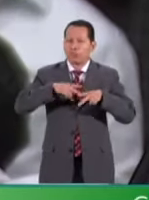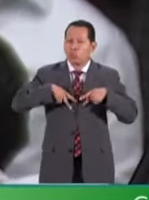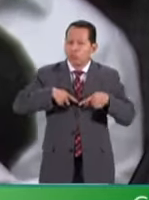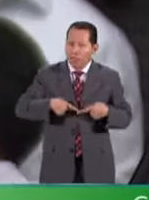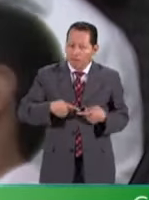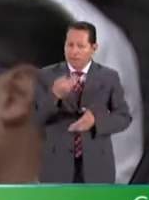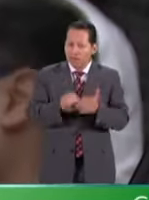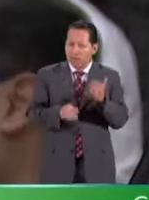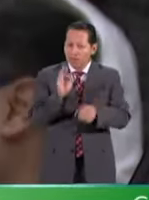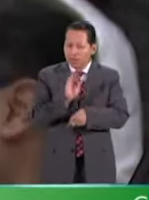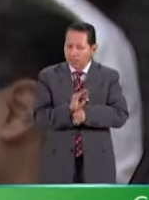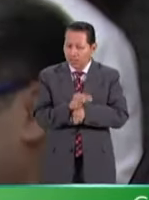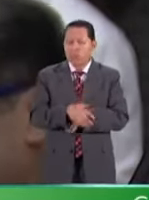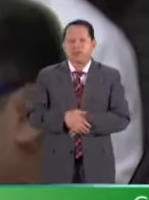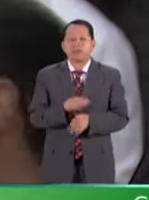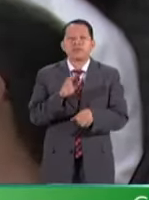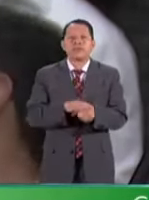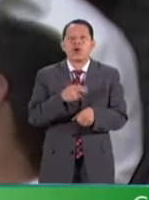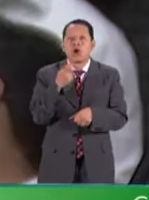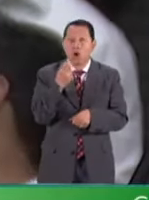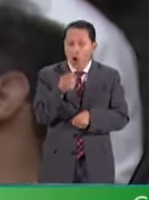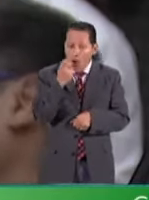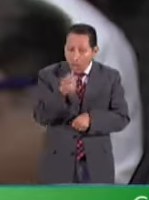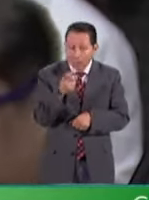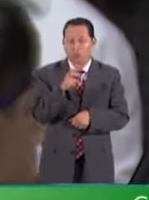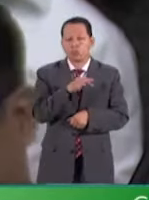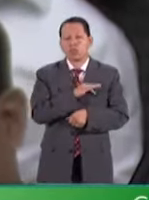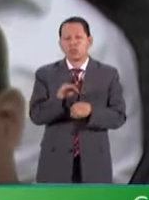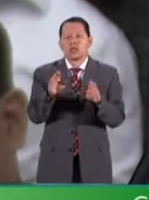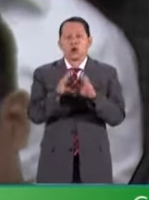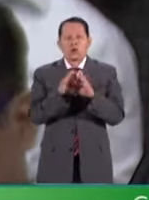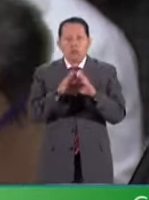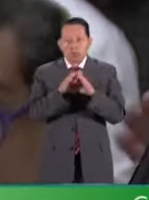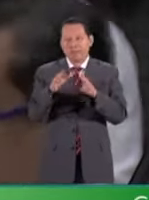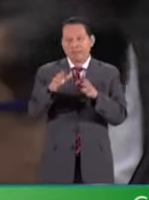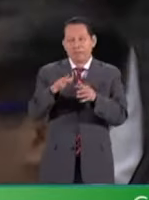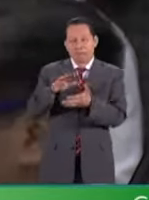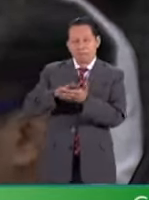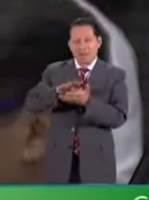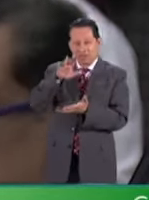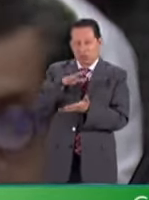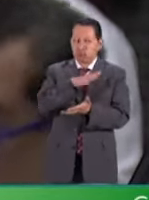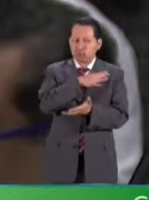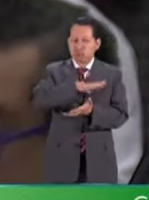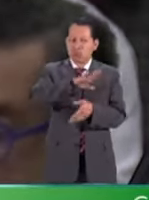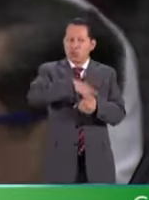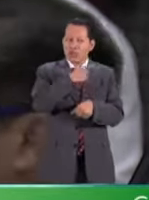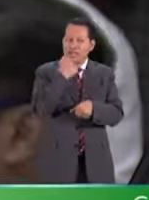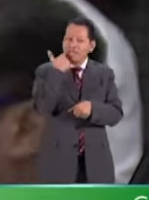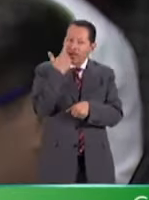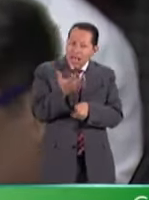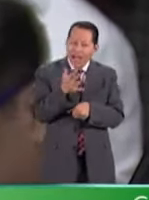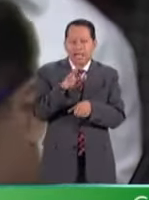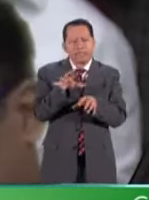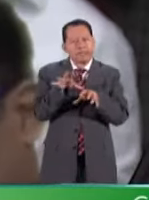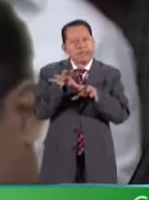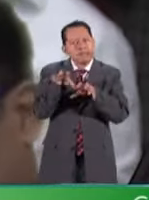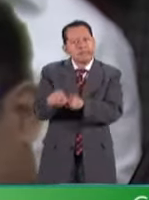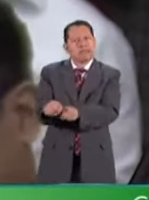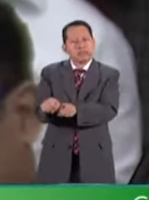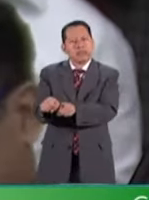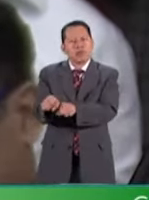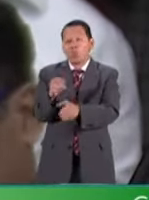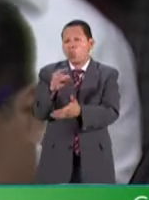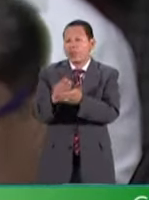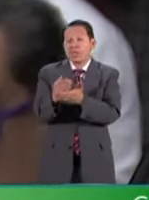y desprotegidas por ello rechazamos una reforma del bloque mayoritario que camina hacia la captura del único